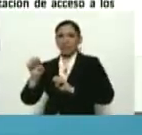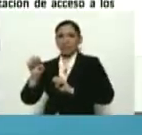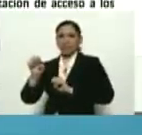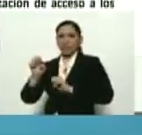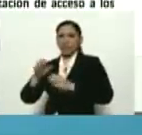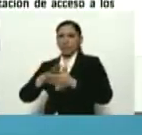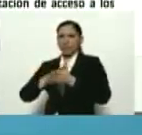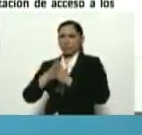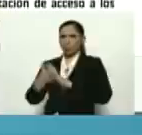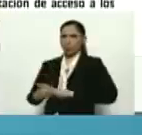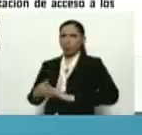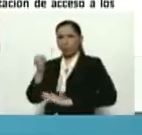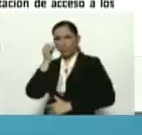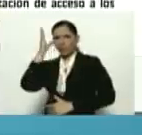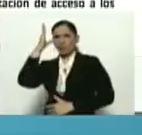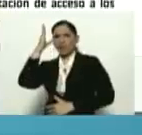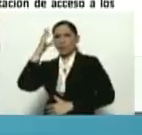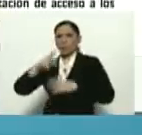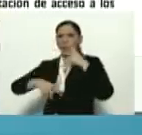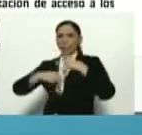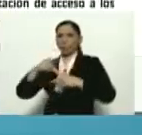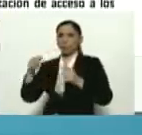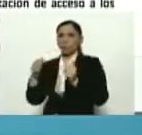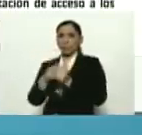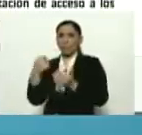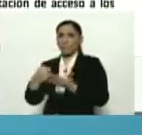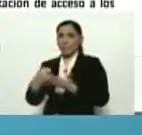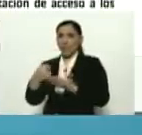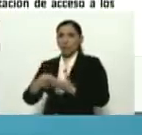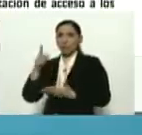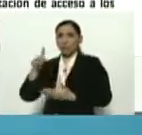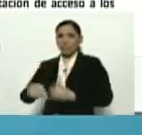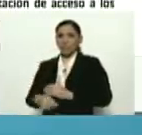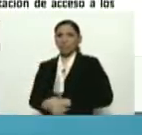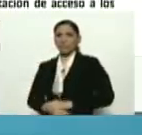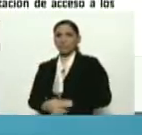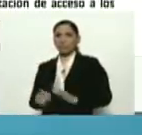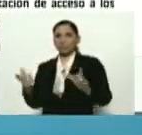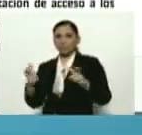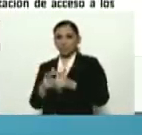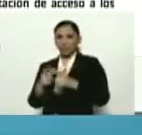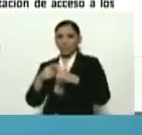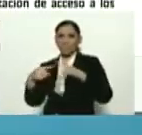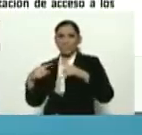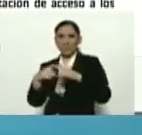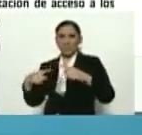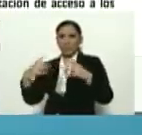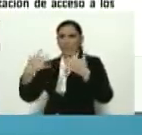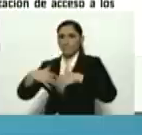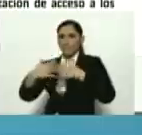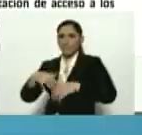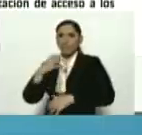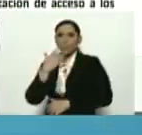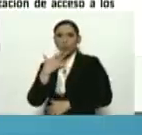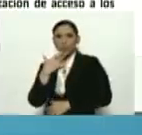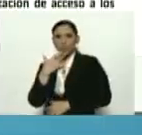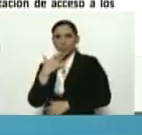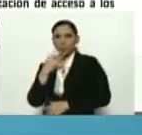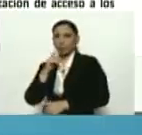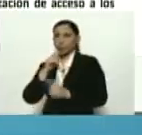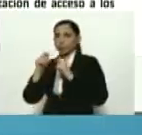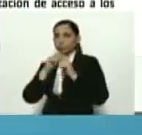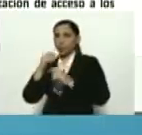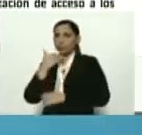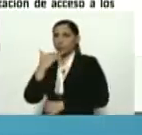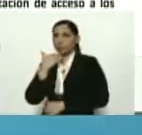de las capacidades productivas con subsidios y sobre todo a las pequeñas y medianas empresas. Por ejemplo, en el turismo casi